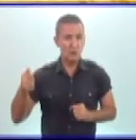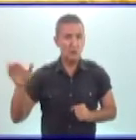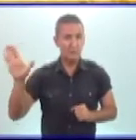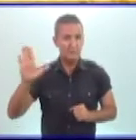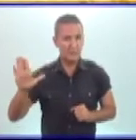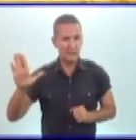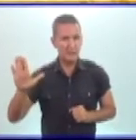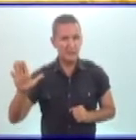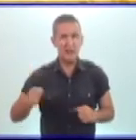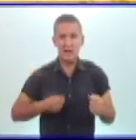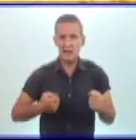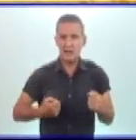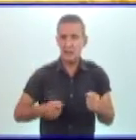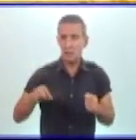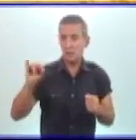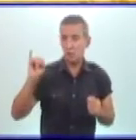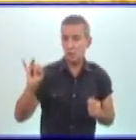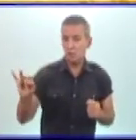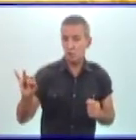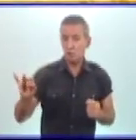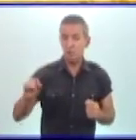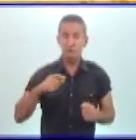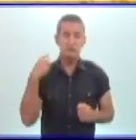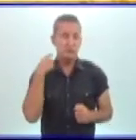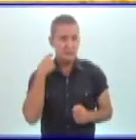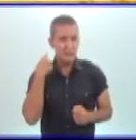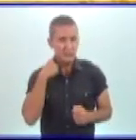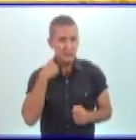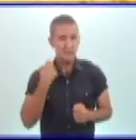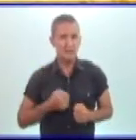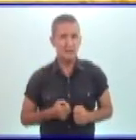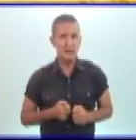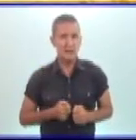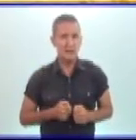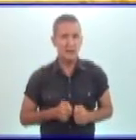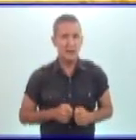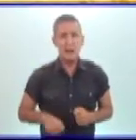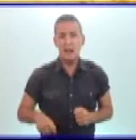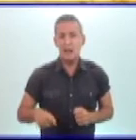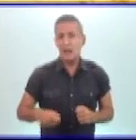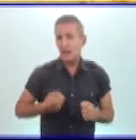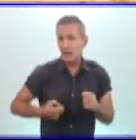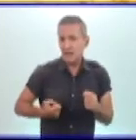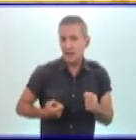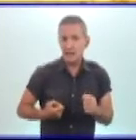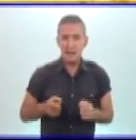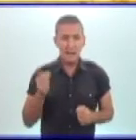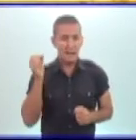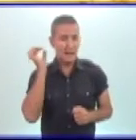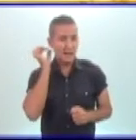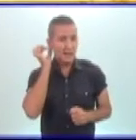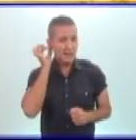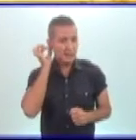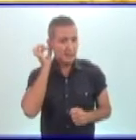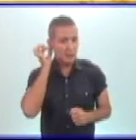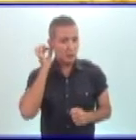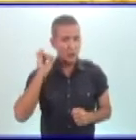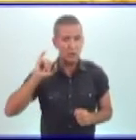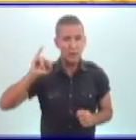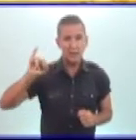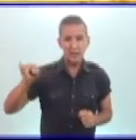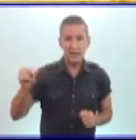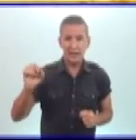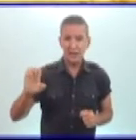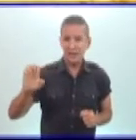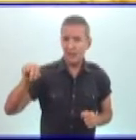siete años. También la guerra de Oreja de Henke, que va a tener mucho que ver con sucesos ocurridos en Cuba, como la invasión británica a La Habana, el